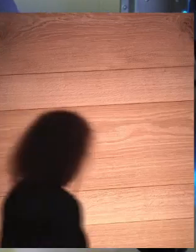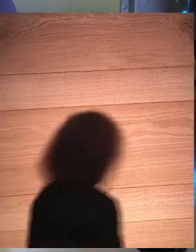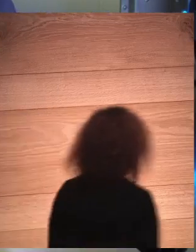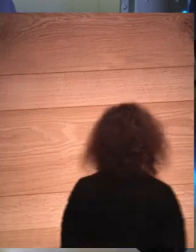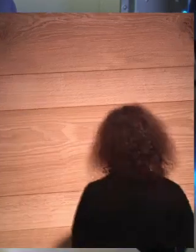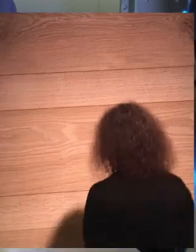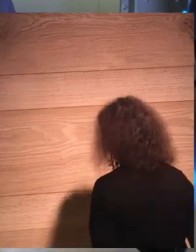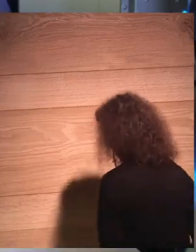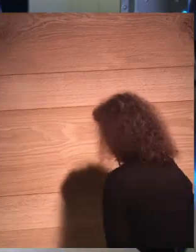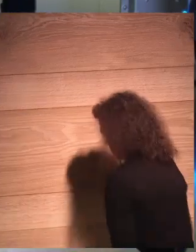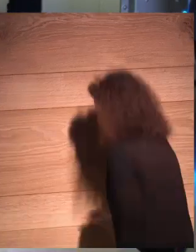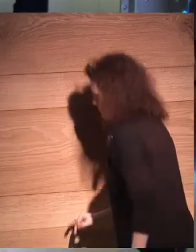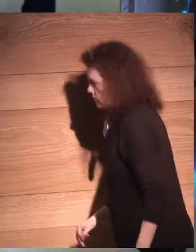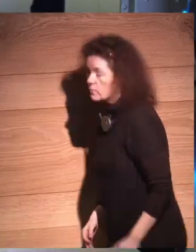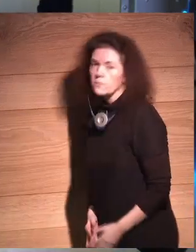are about